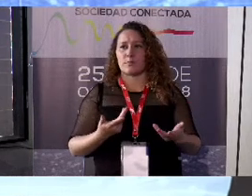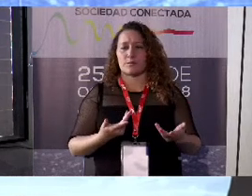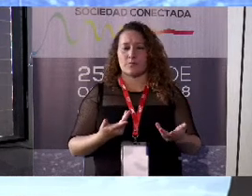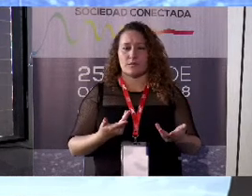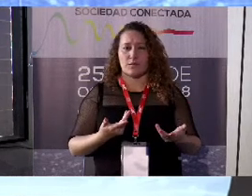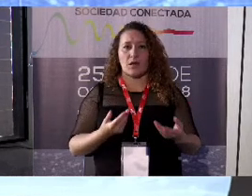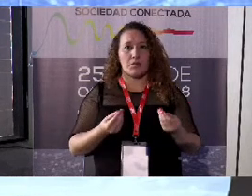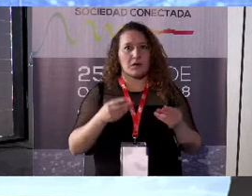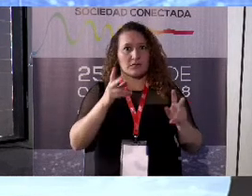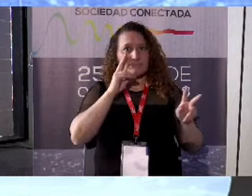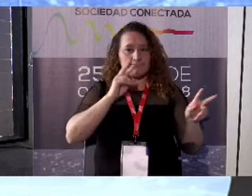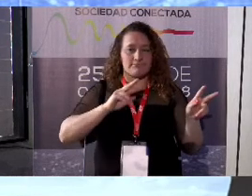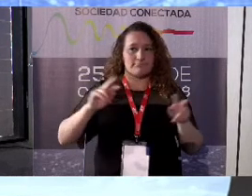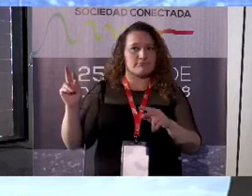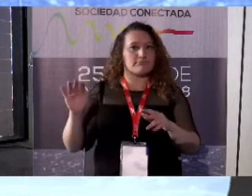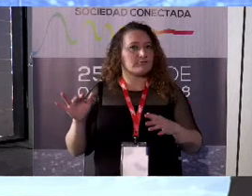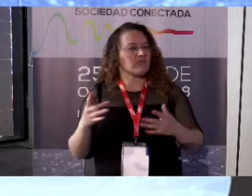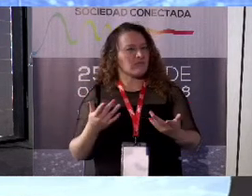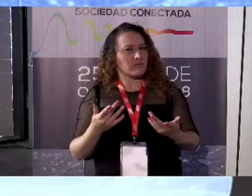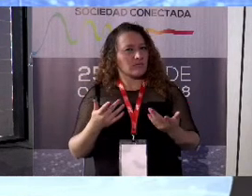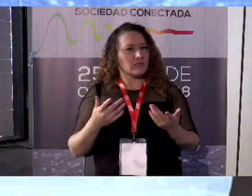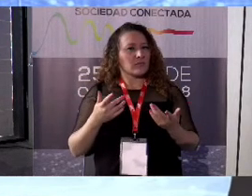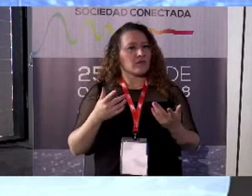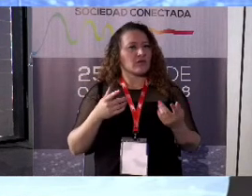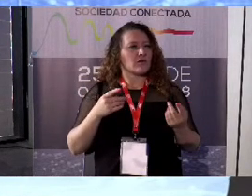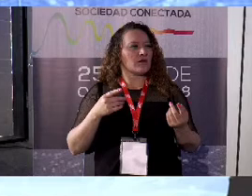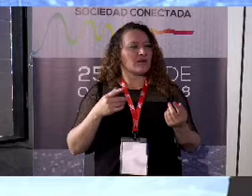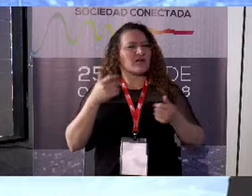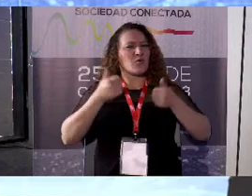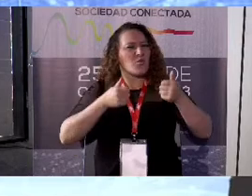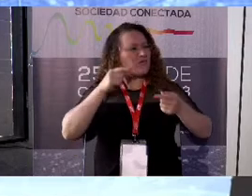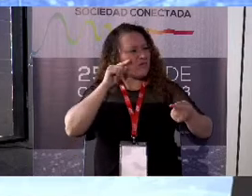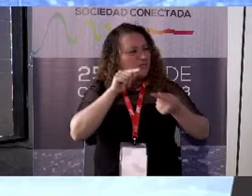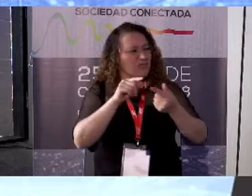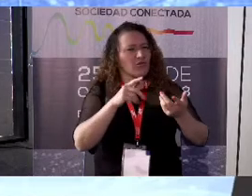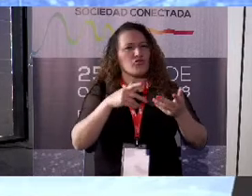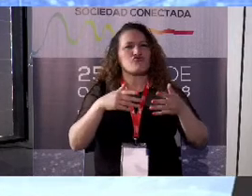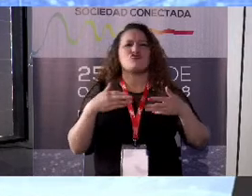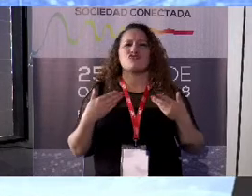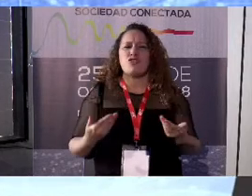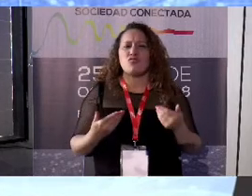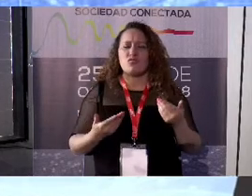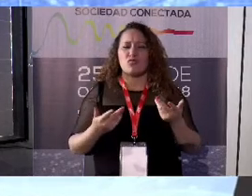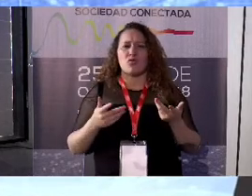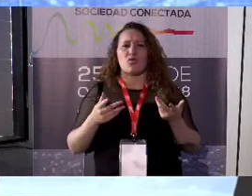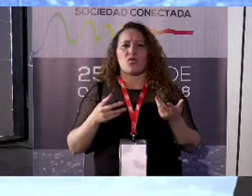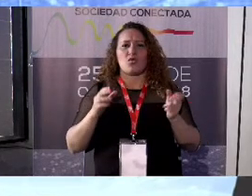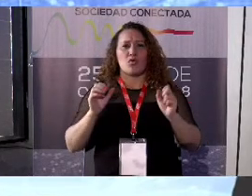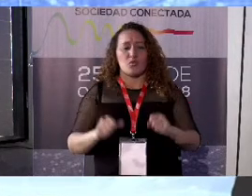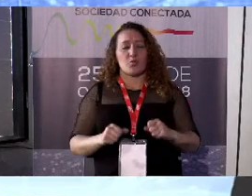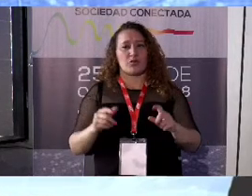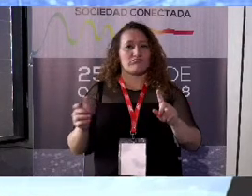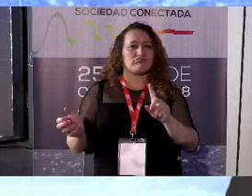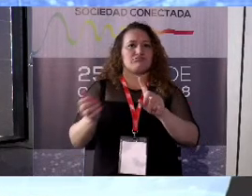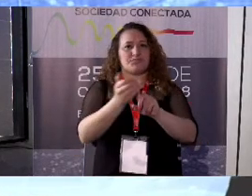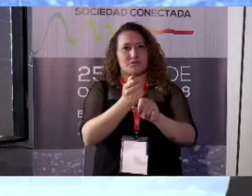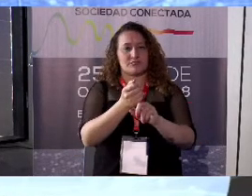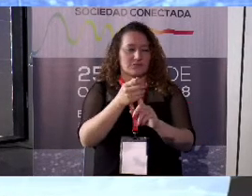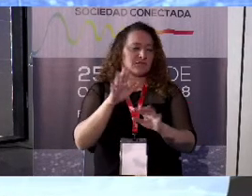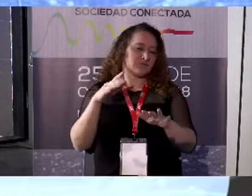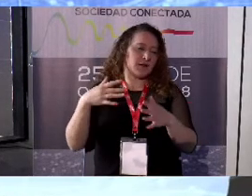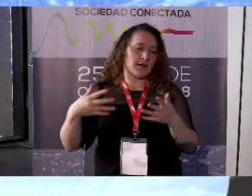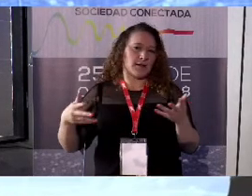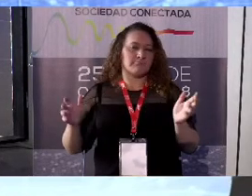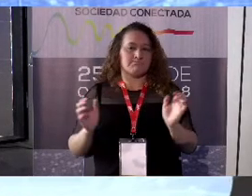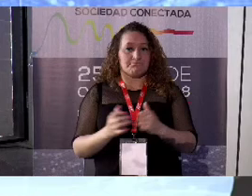vean exactamente qué es lo que pretenden Qué son eh Cómo se podrían a a alcanzar etcétera